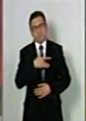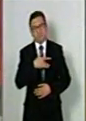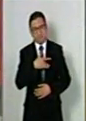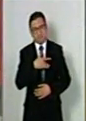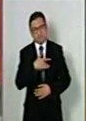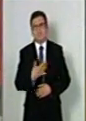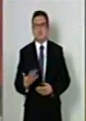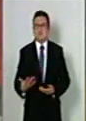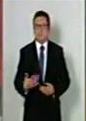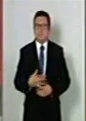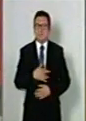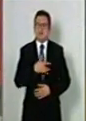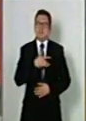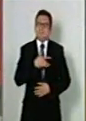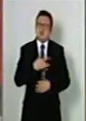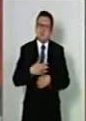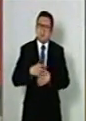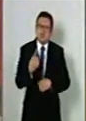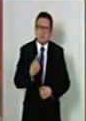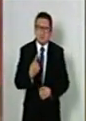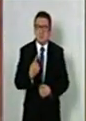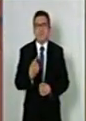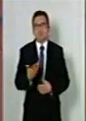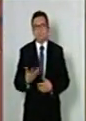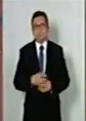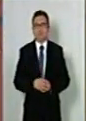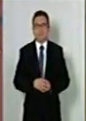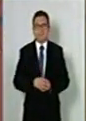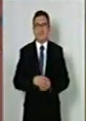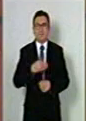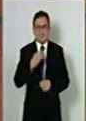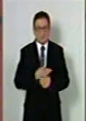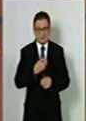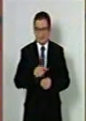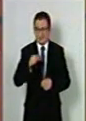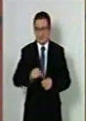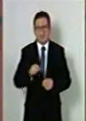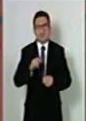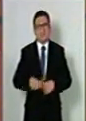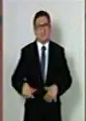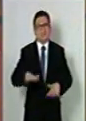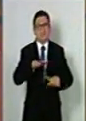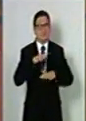Conmovido porque, siendo esta la más alta tribuna del país,